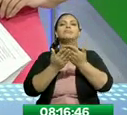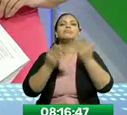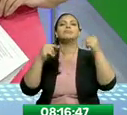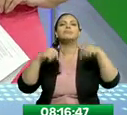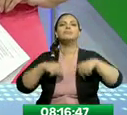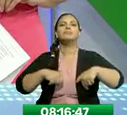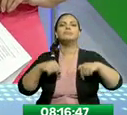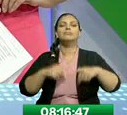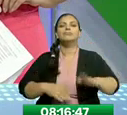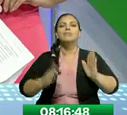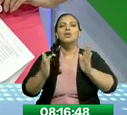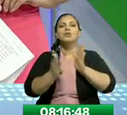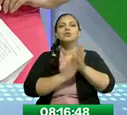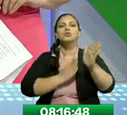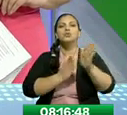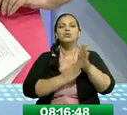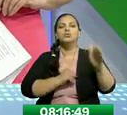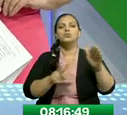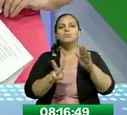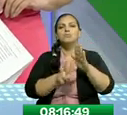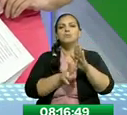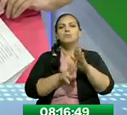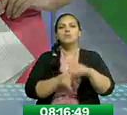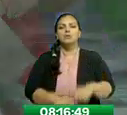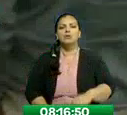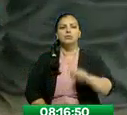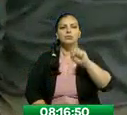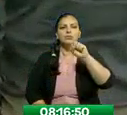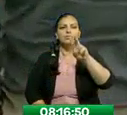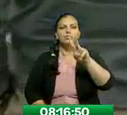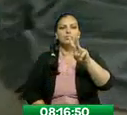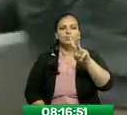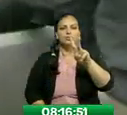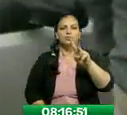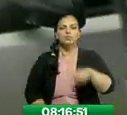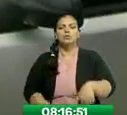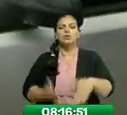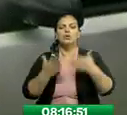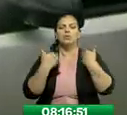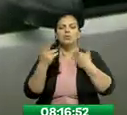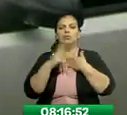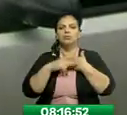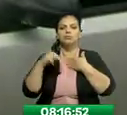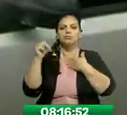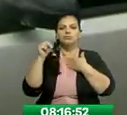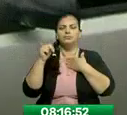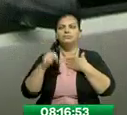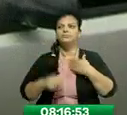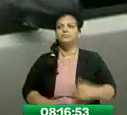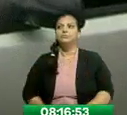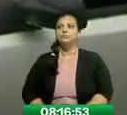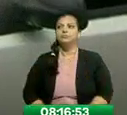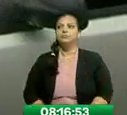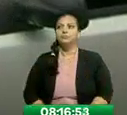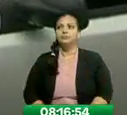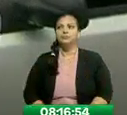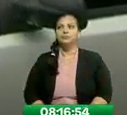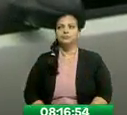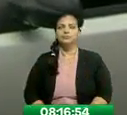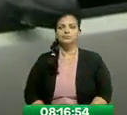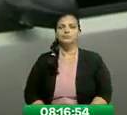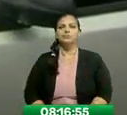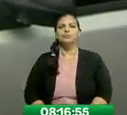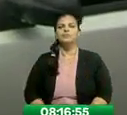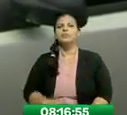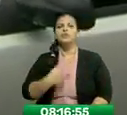en el Plan Habitacional Socio Vivienda 2, populoso sector del noroeste de Guayaquil. Hace unos minutos salimos